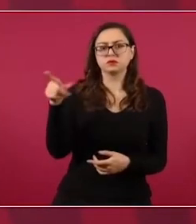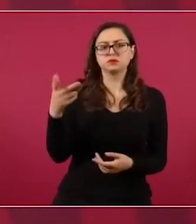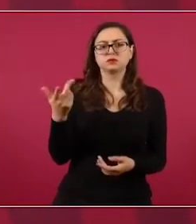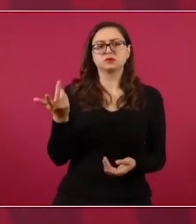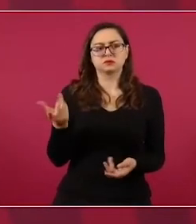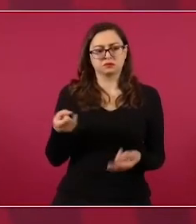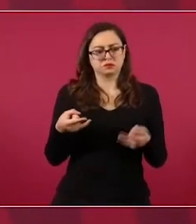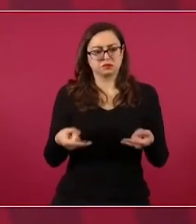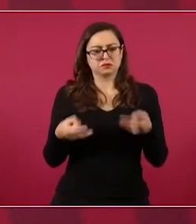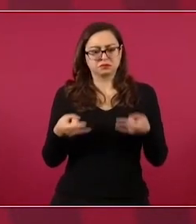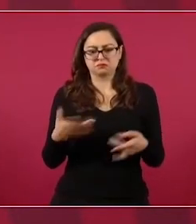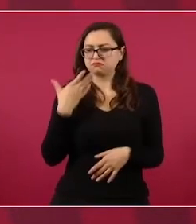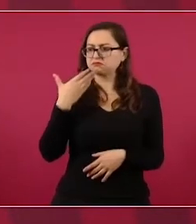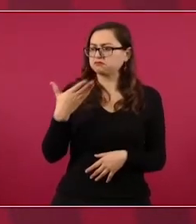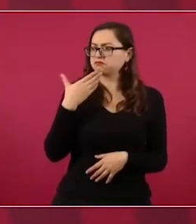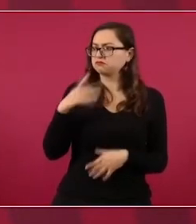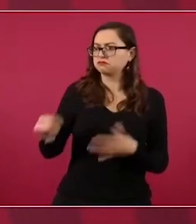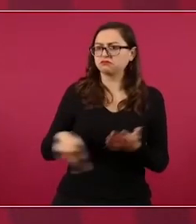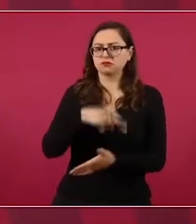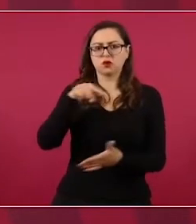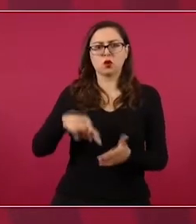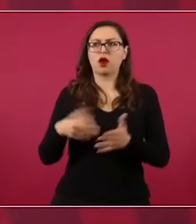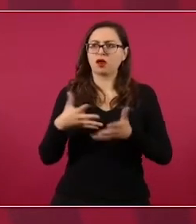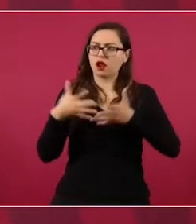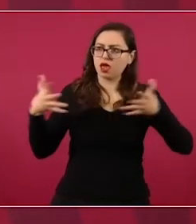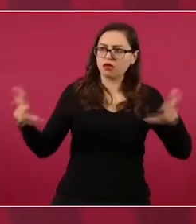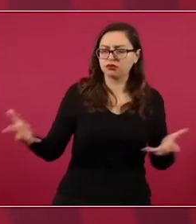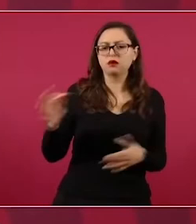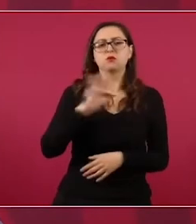Más amplio y